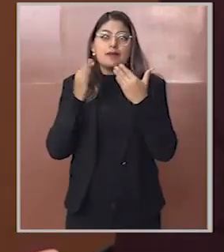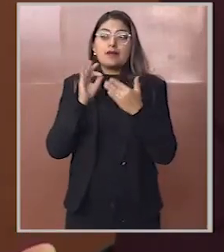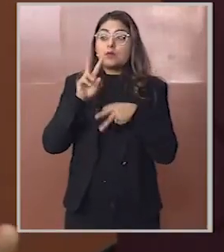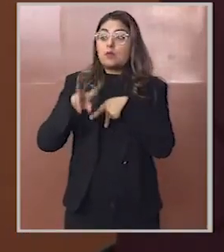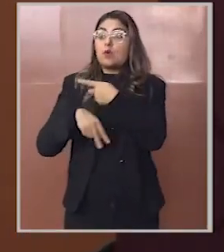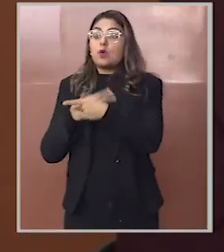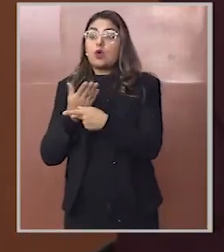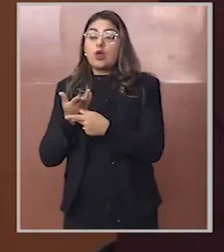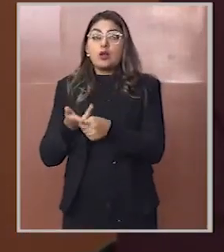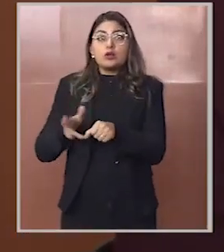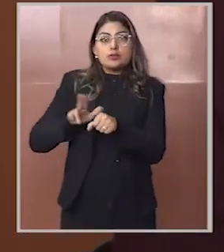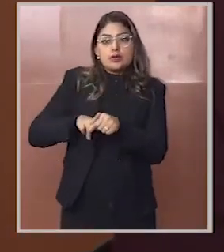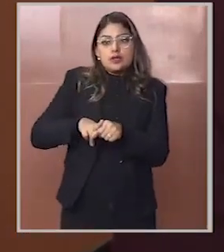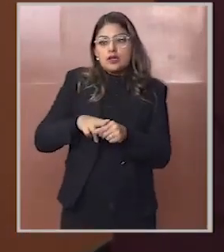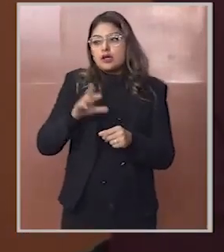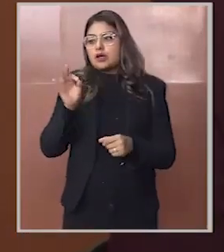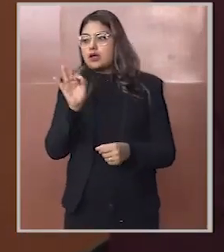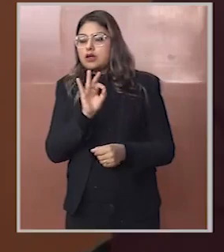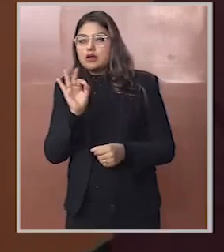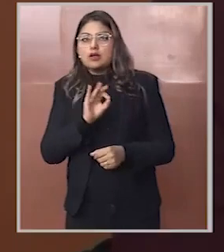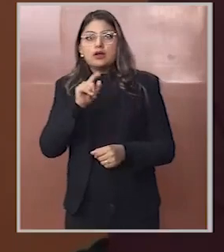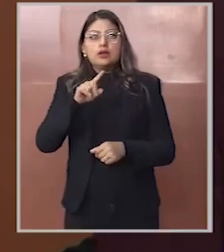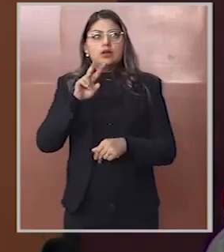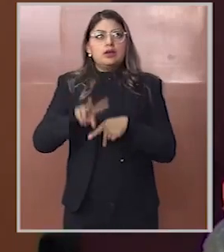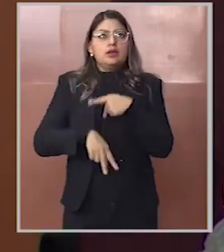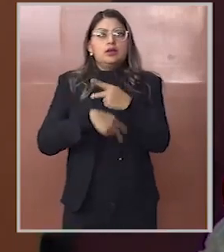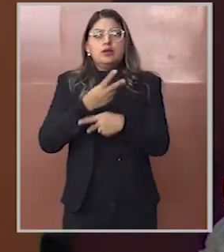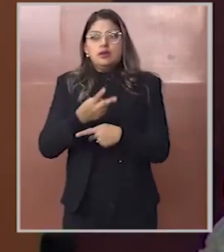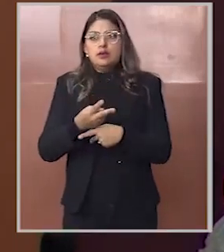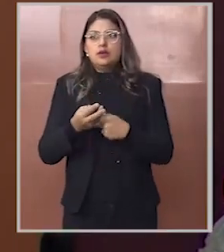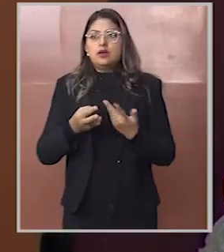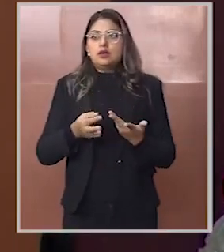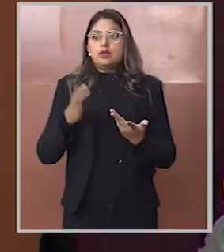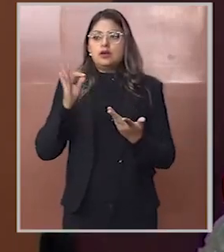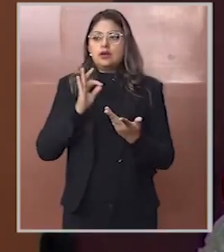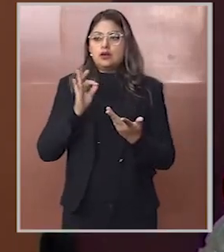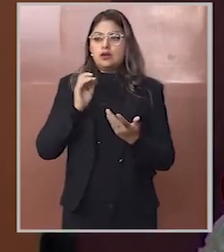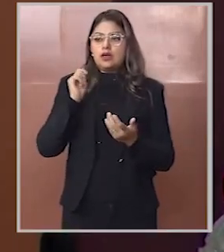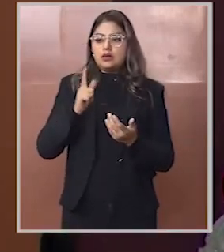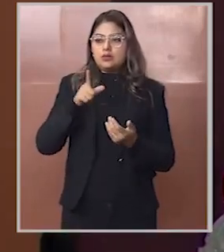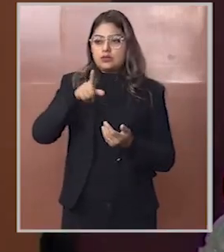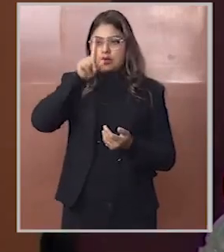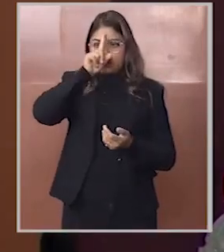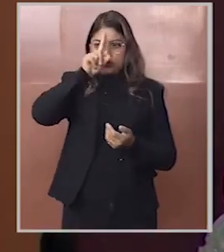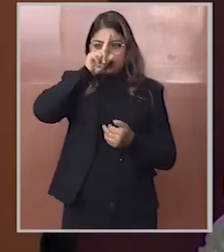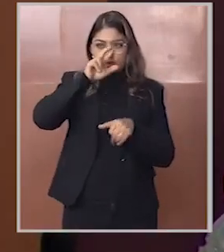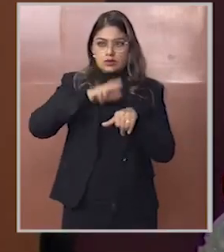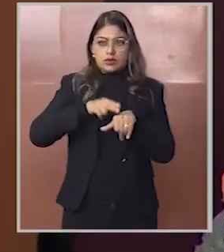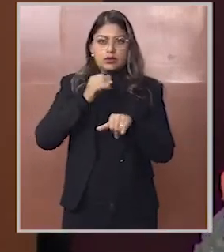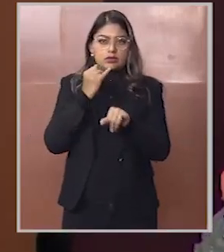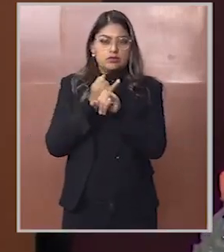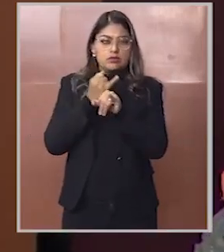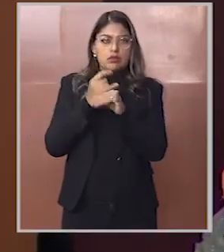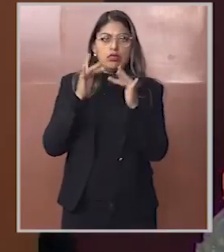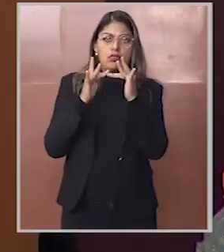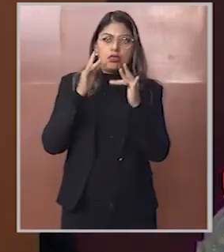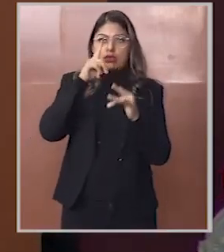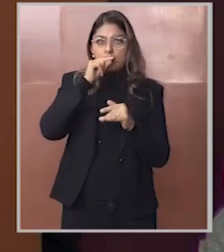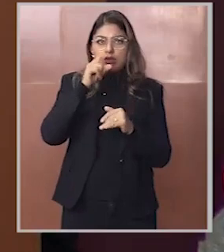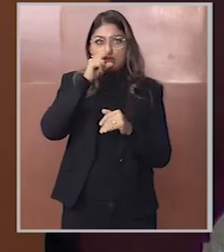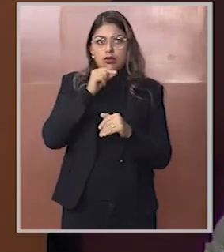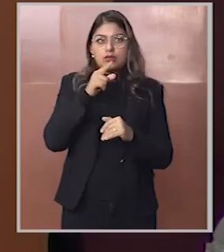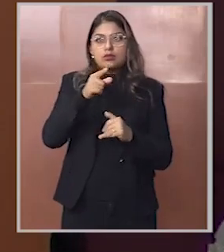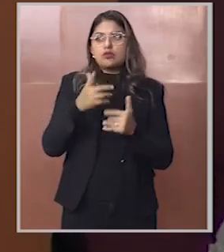un entorno an es más una asesoría cuando tienes algún problema con internet y te empiezan a explicar Cómo resolver Y empiezas a escuchar palabras que